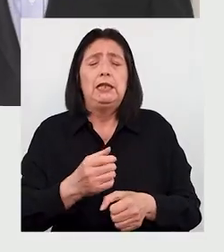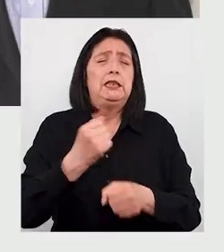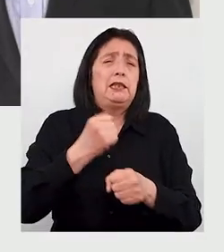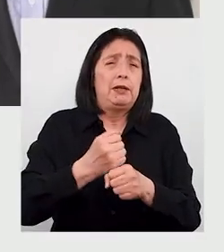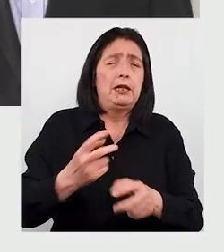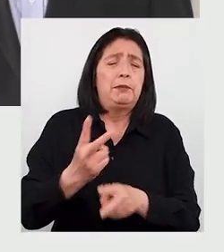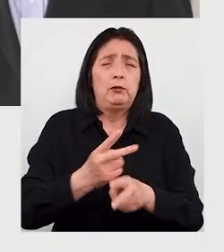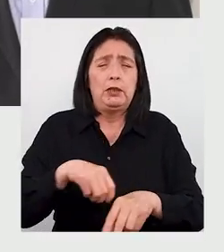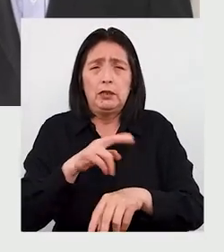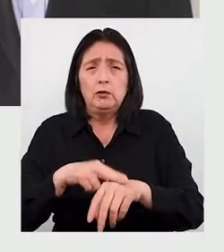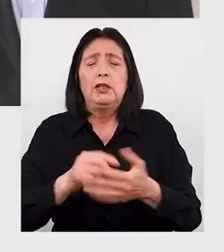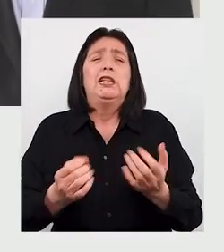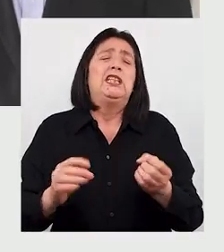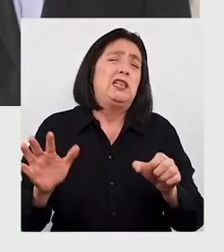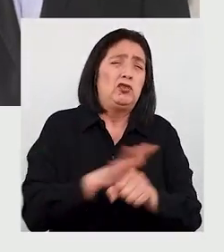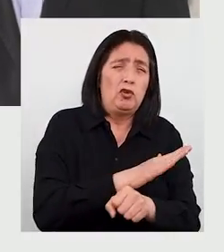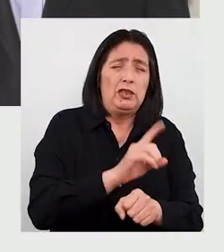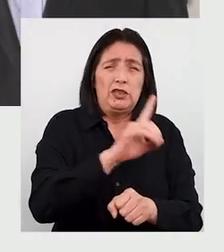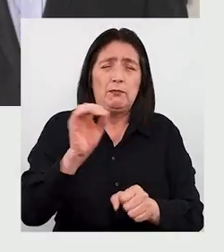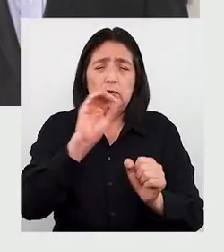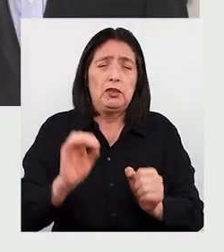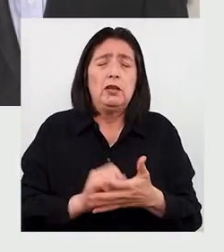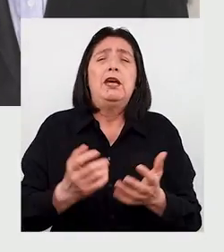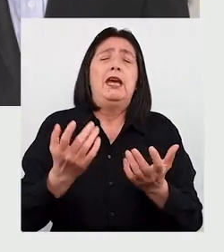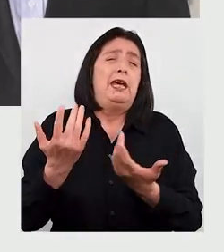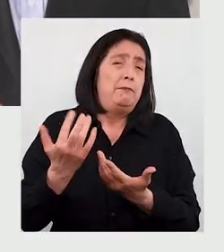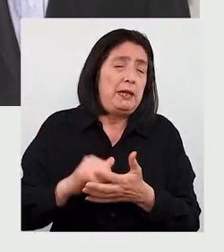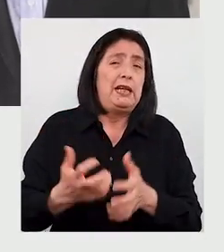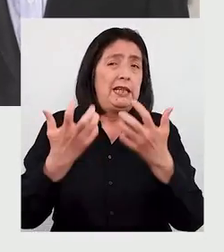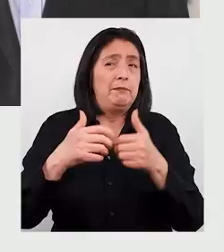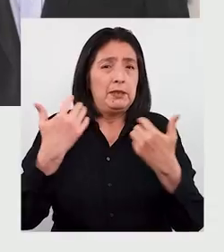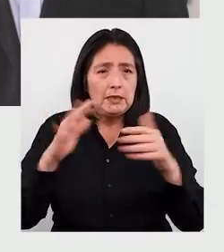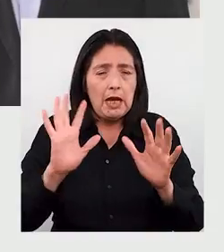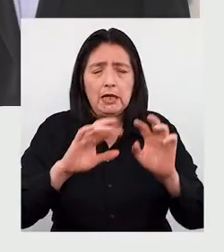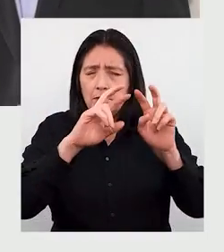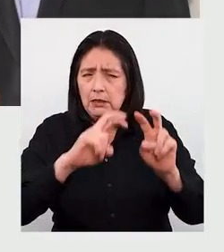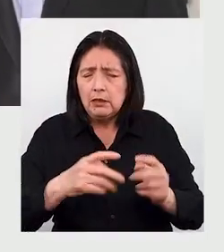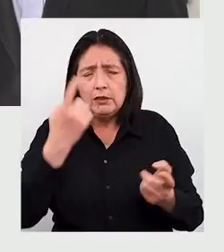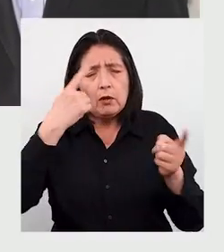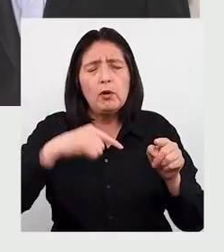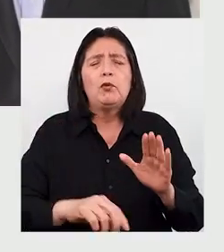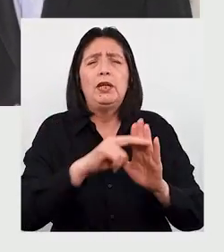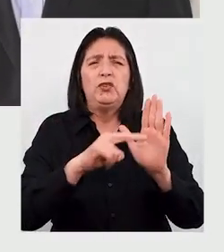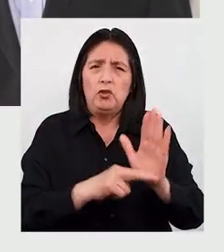la totalidad, es decir, el 100%, espera que los proveedores hayan sido auditados en relación con las normas de